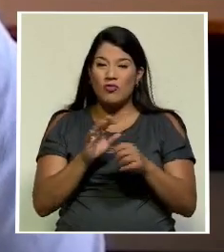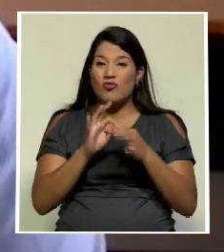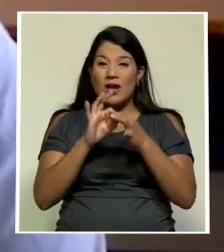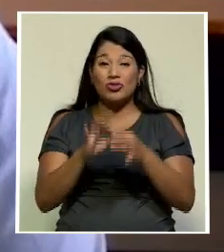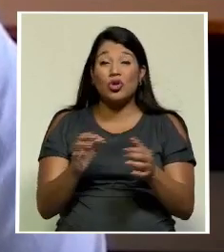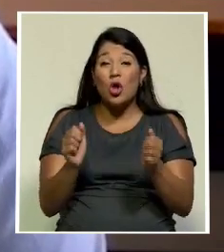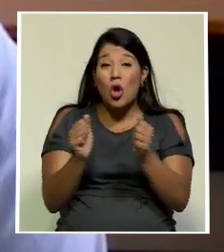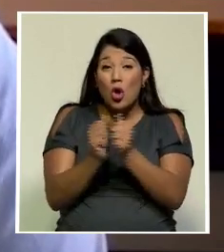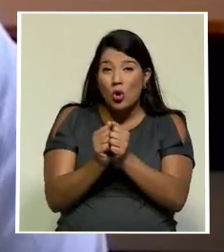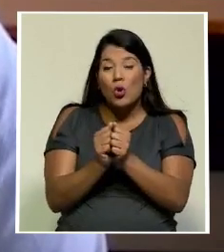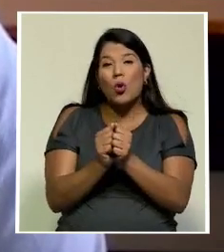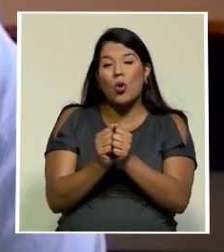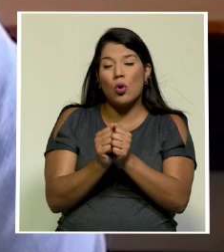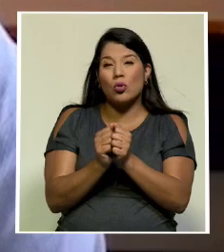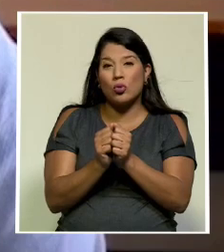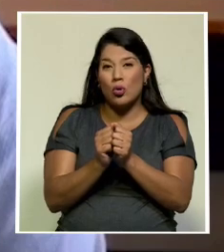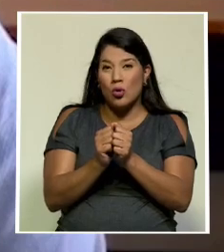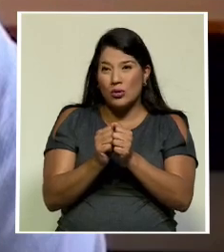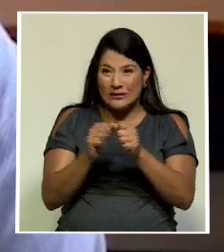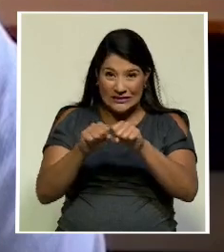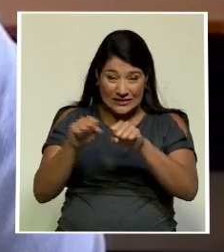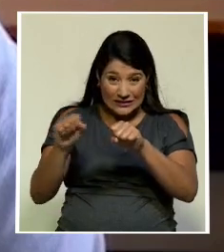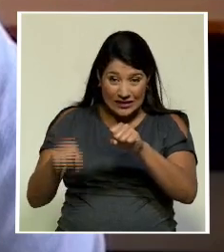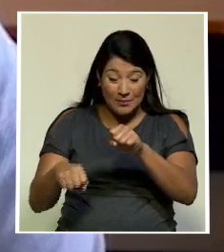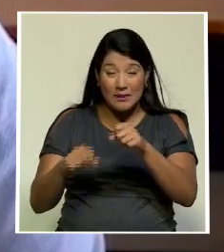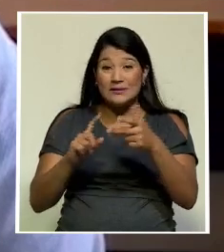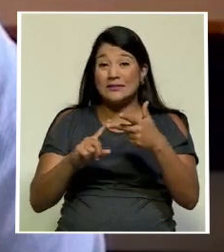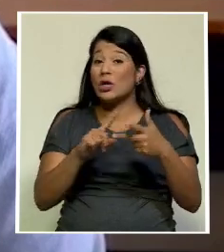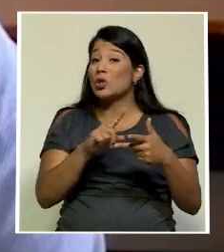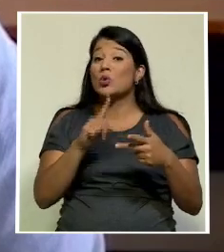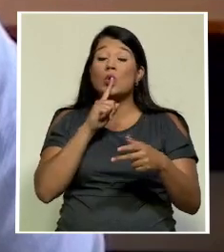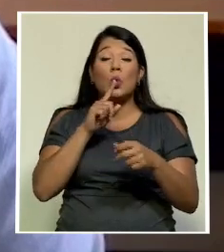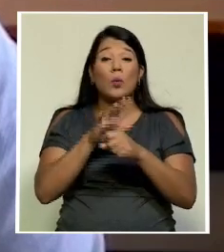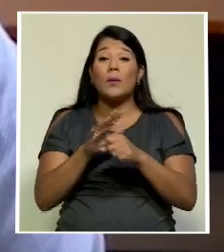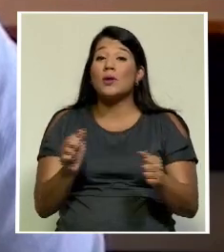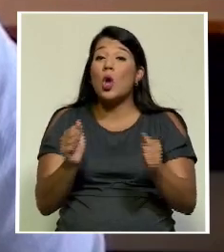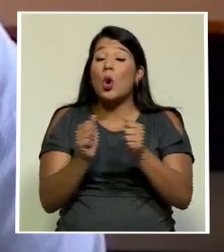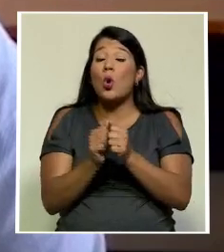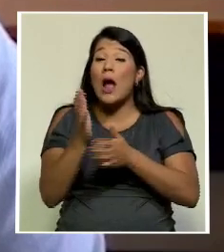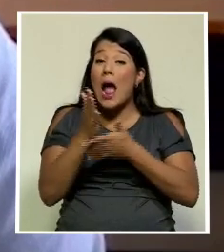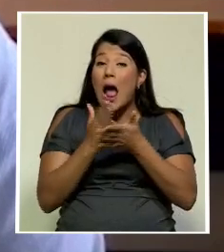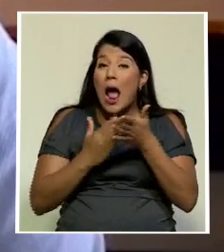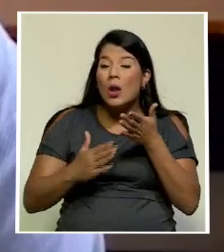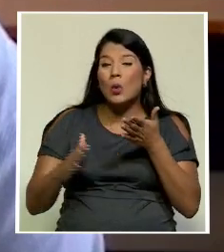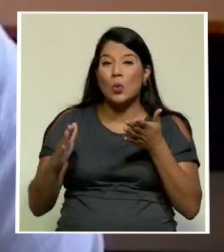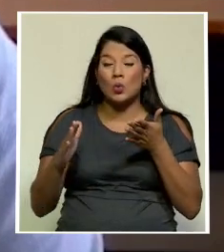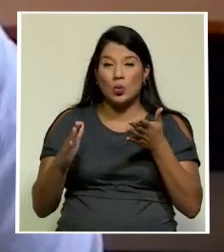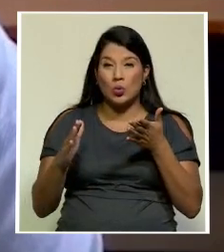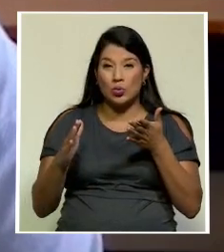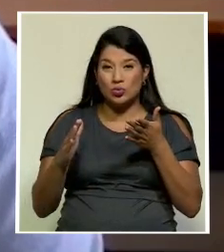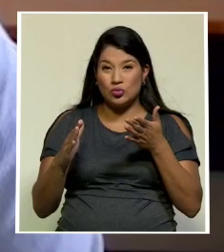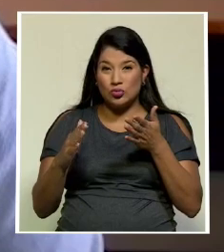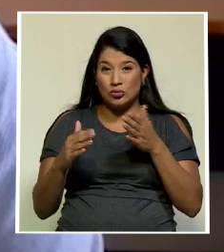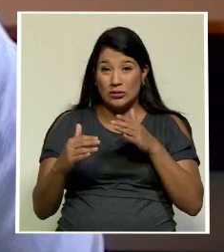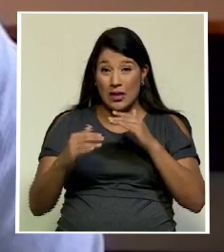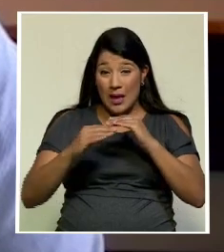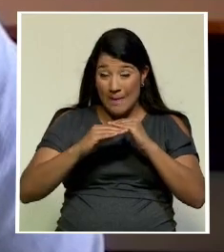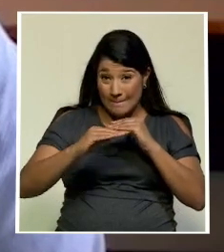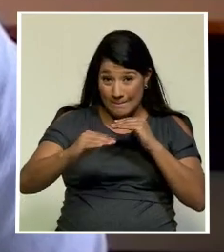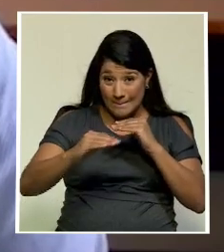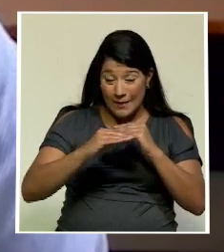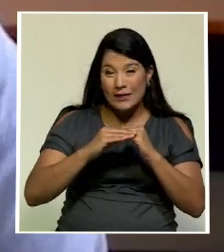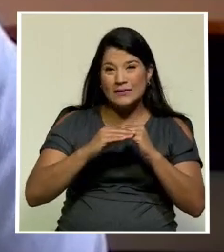de la subbase granular utilizada en el proyecto, incumplimientos con algunos paños de base estabilizada en relación